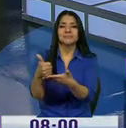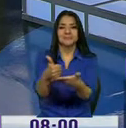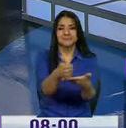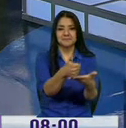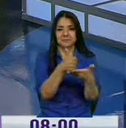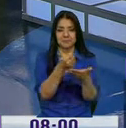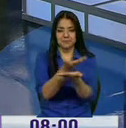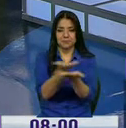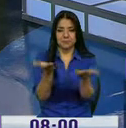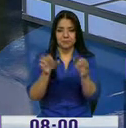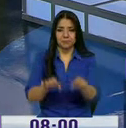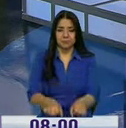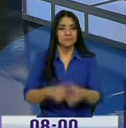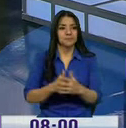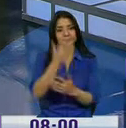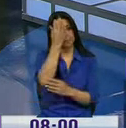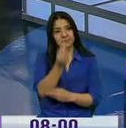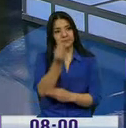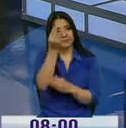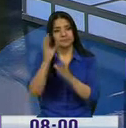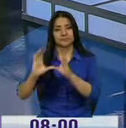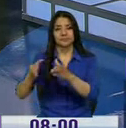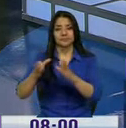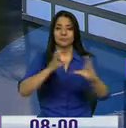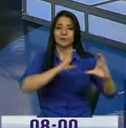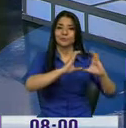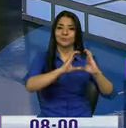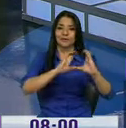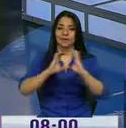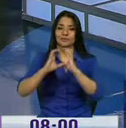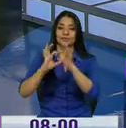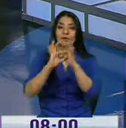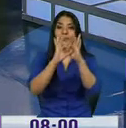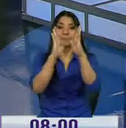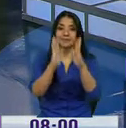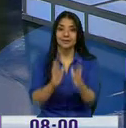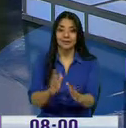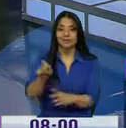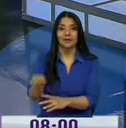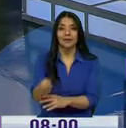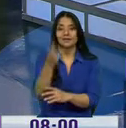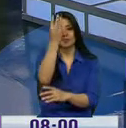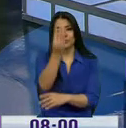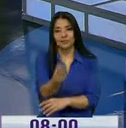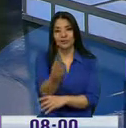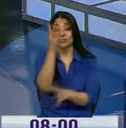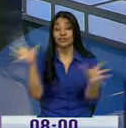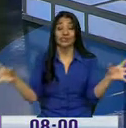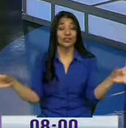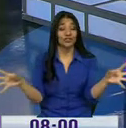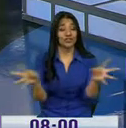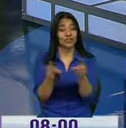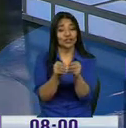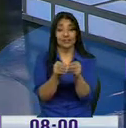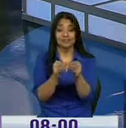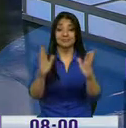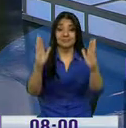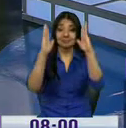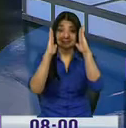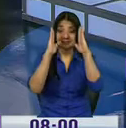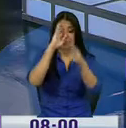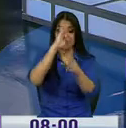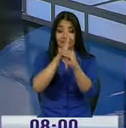de todos. Buenos días, Departamento de Comunicación, buenos días. A los colegas, buenos días. Y a todos los bien intencionados que buscamos días mejores